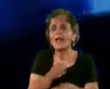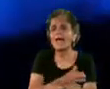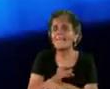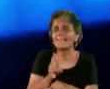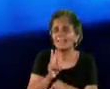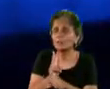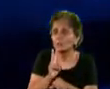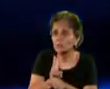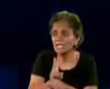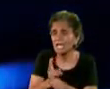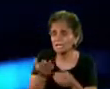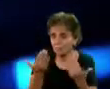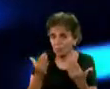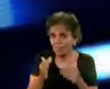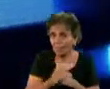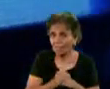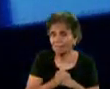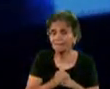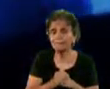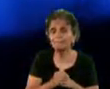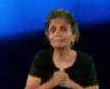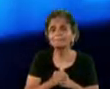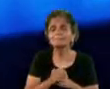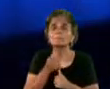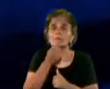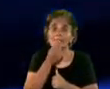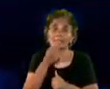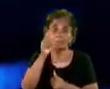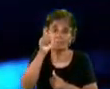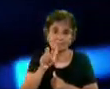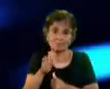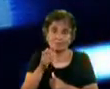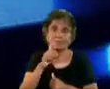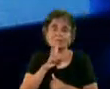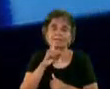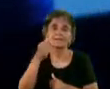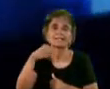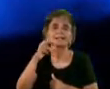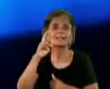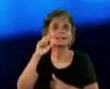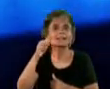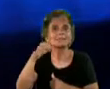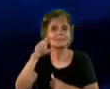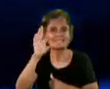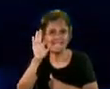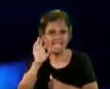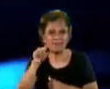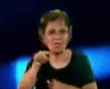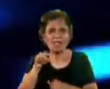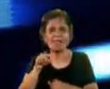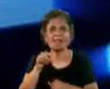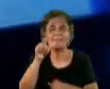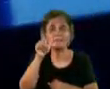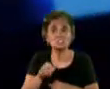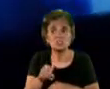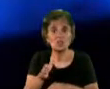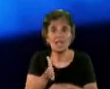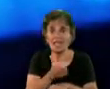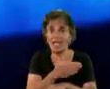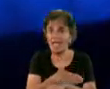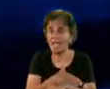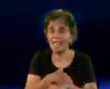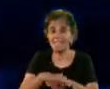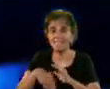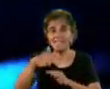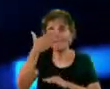Sí, hay forma de prevenir. En el caso de Altamirano, por lo poco que se sabe, es un paciente, un deportista que no tenía antecedentes de haber